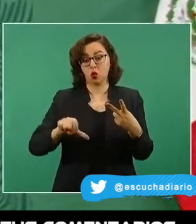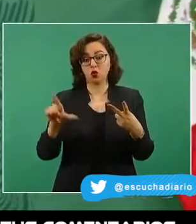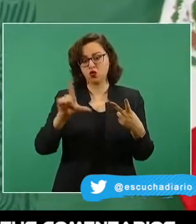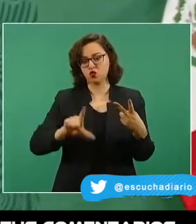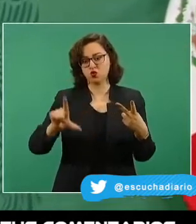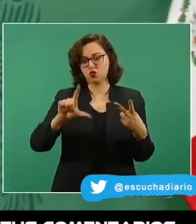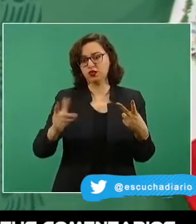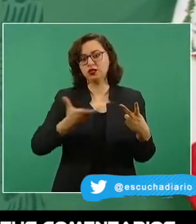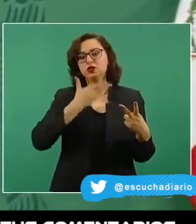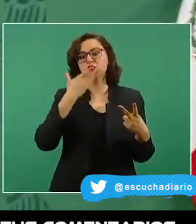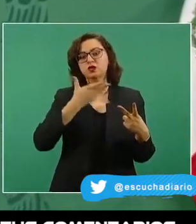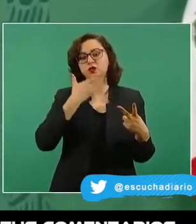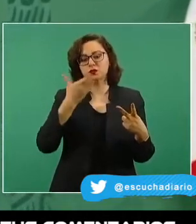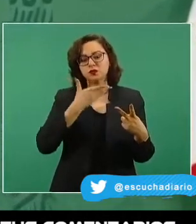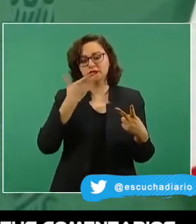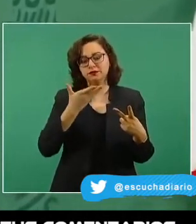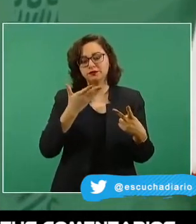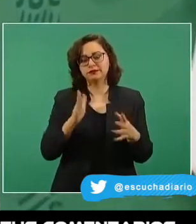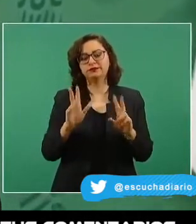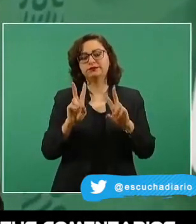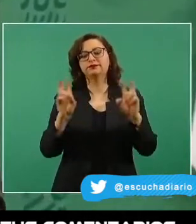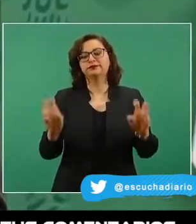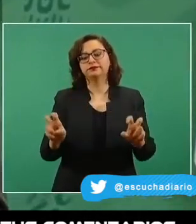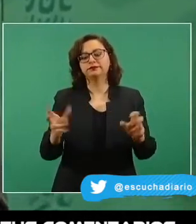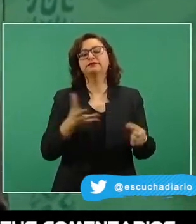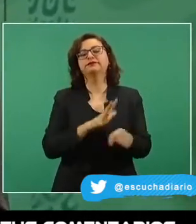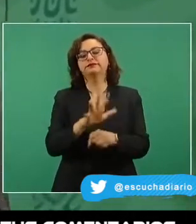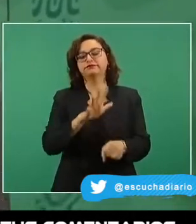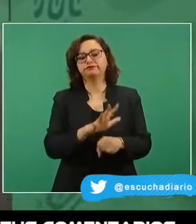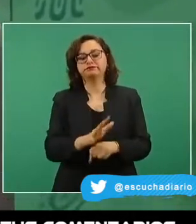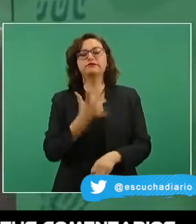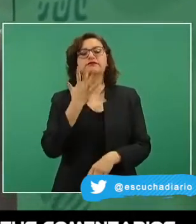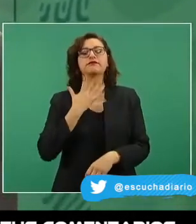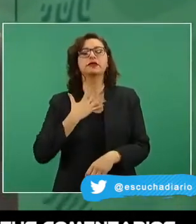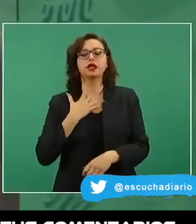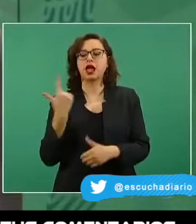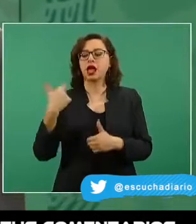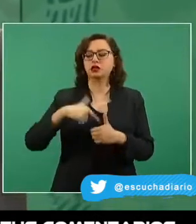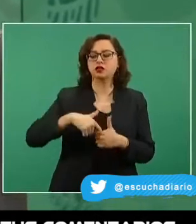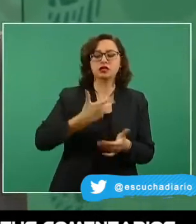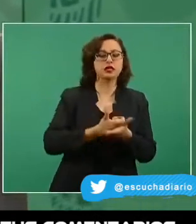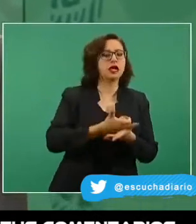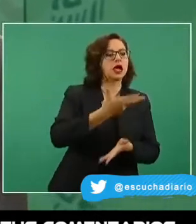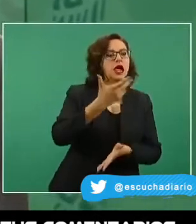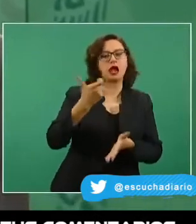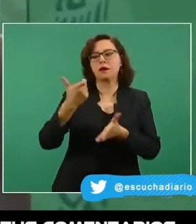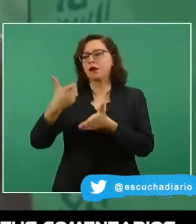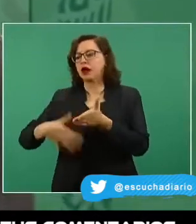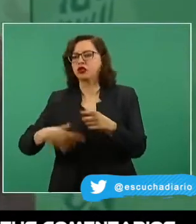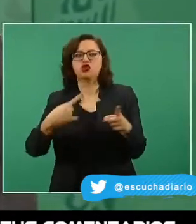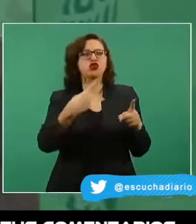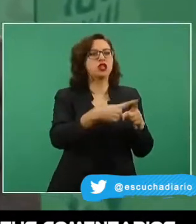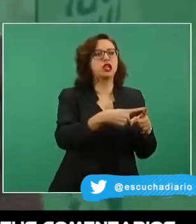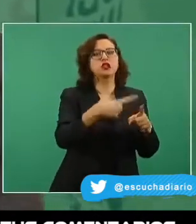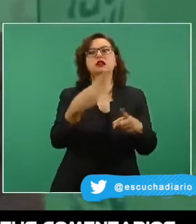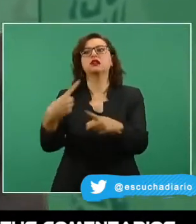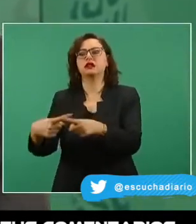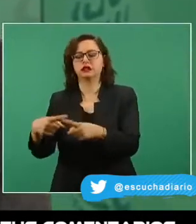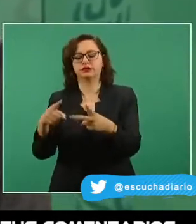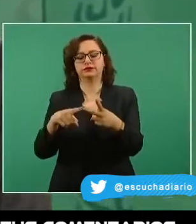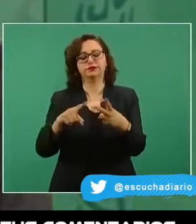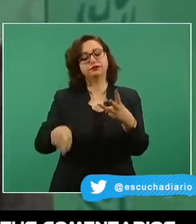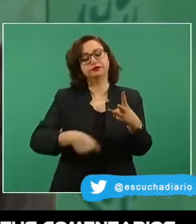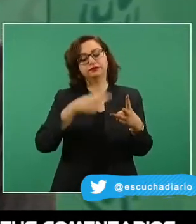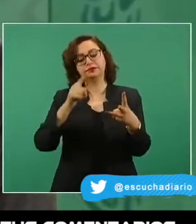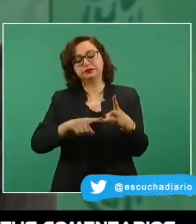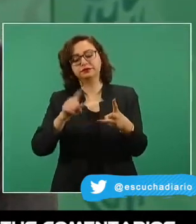El presidente dará un informe completo de cómo se ha actuado con la pandemia, de la vacunación, de la economía, de la política